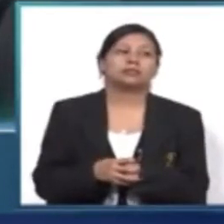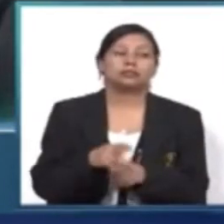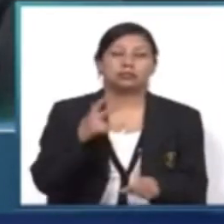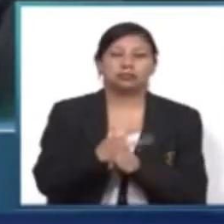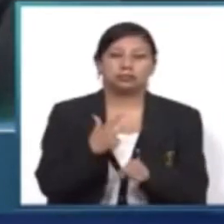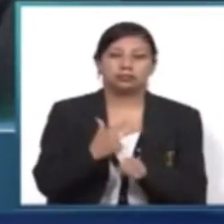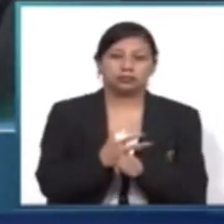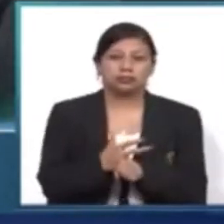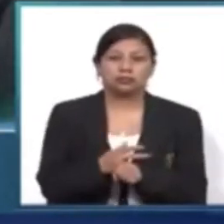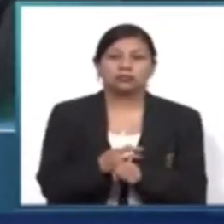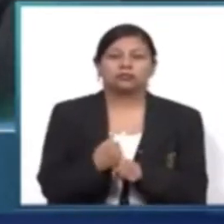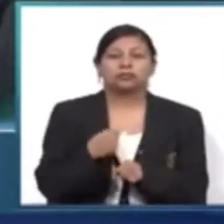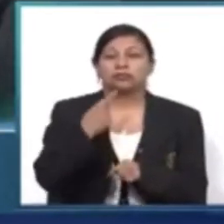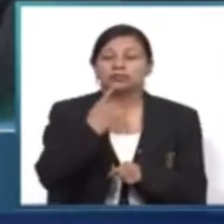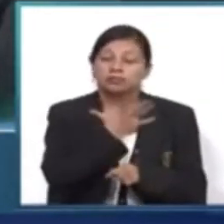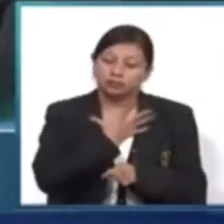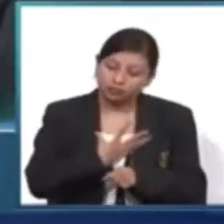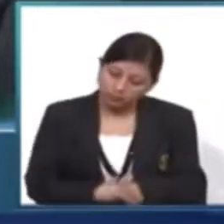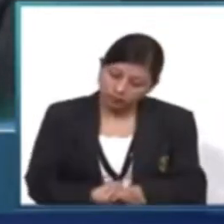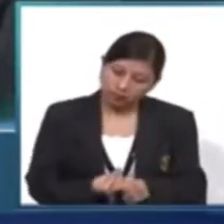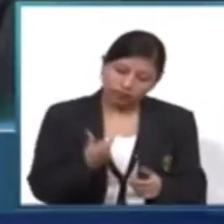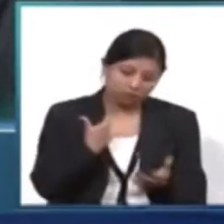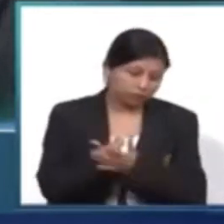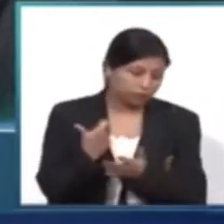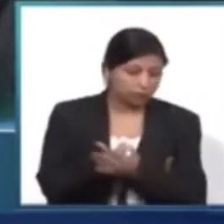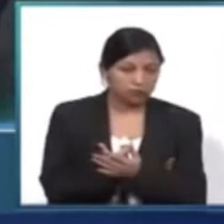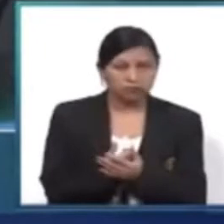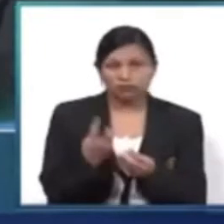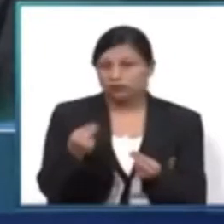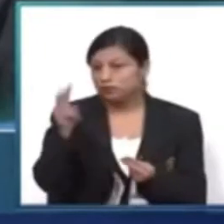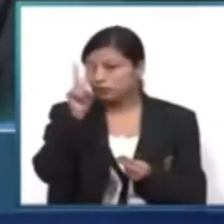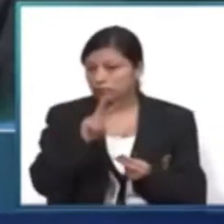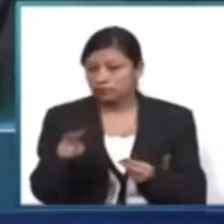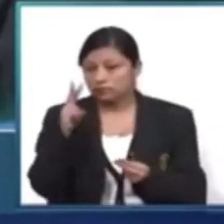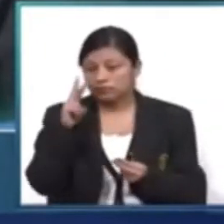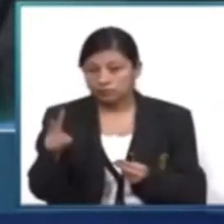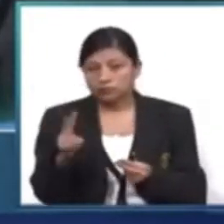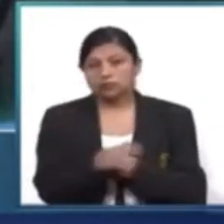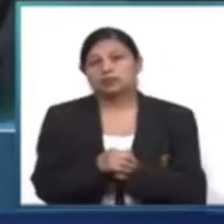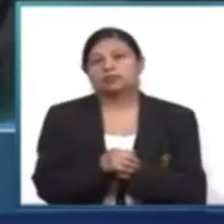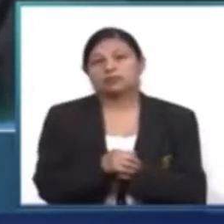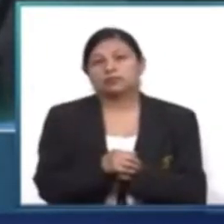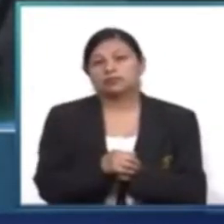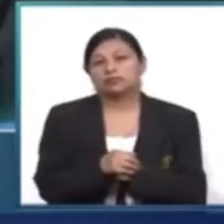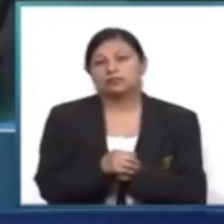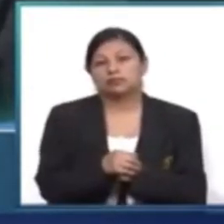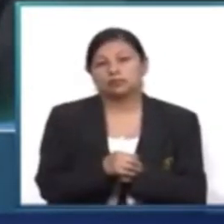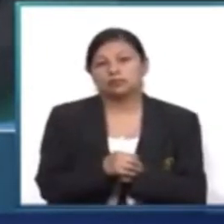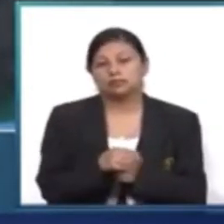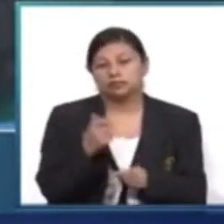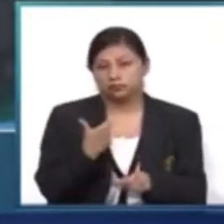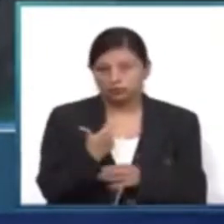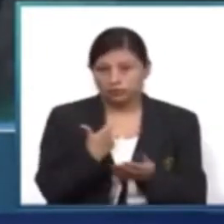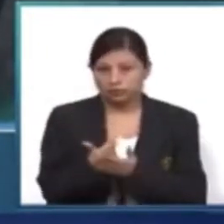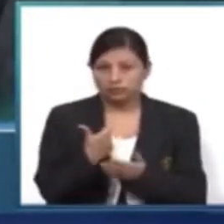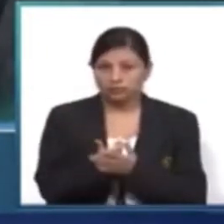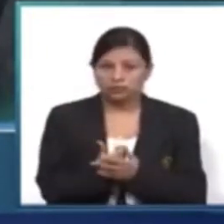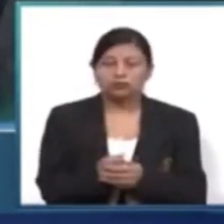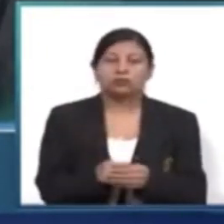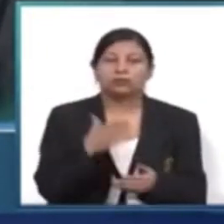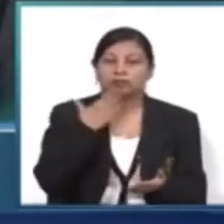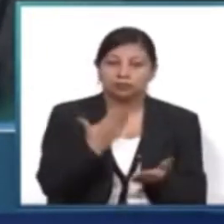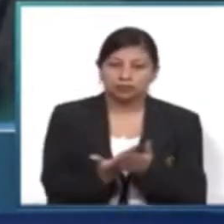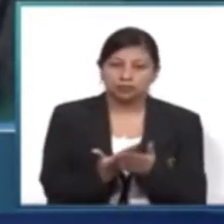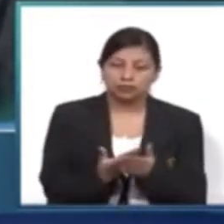Los guatemaltecos estamos sufriendo una embestida económica nunca antes vista. La economía es resiliente gracias a